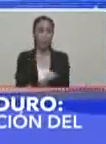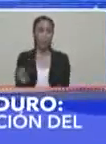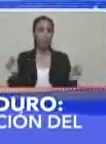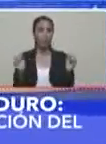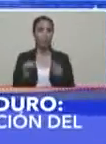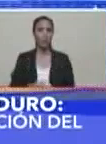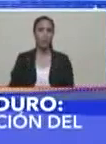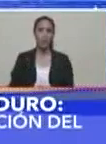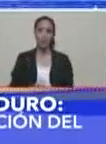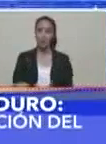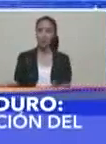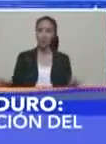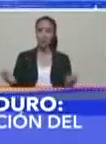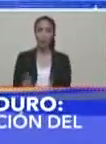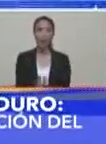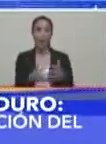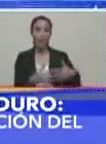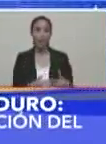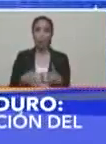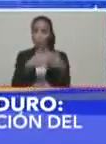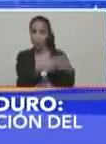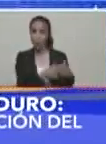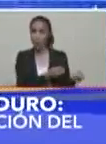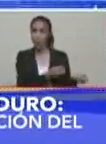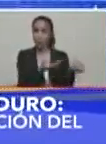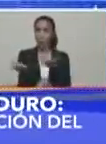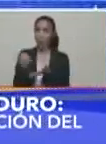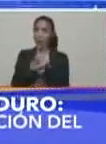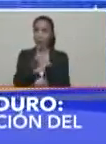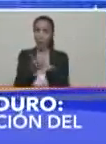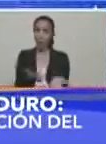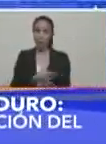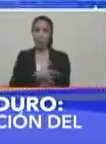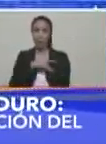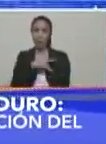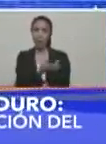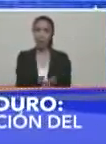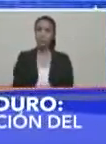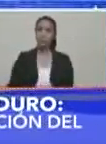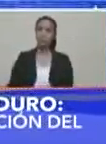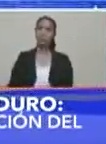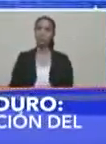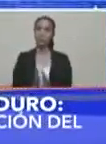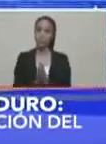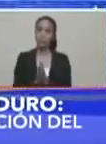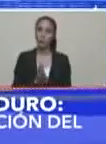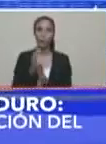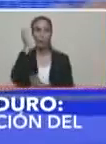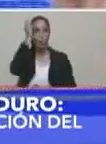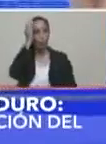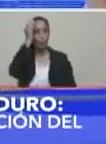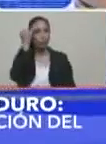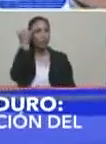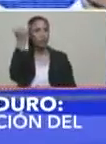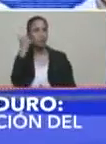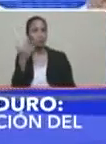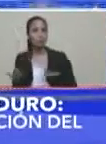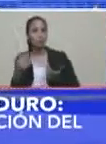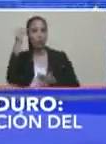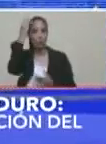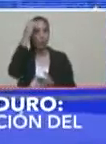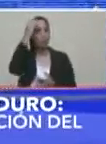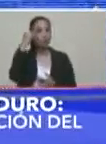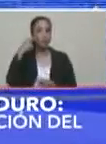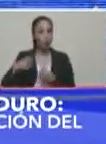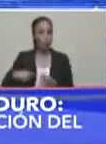Ese es el trato que le da el imperialismo a los pueblos del mundo. Y tenemos que crear conciencia y hablar de estos temas y crear conciencia todos los